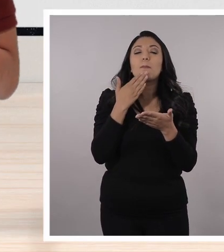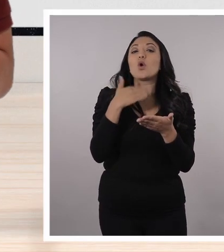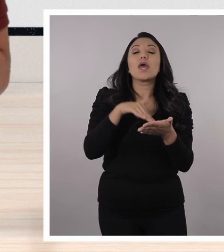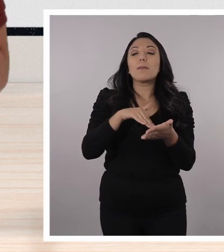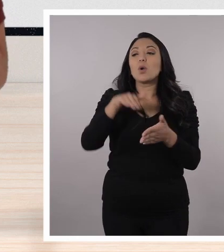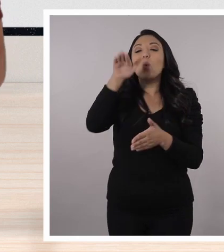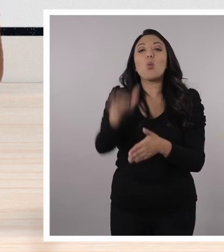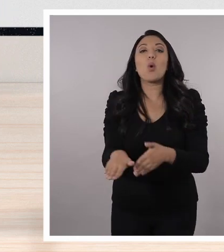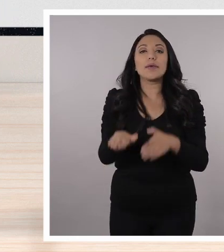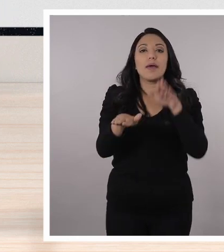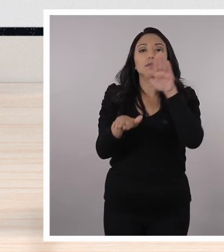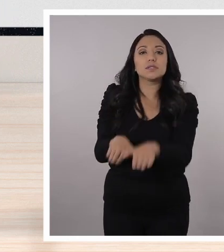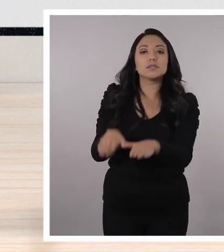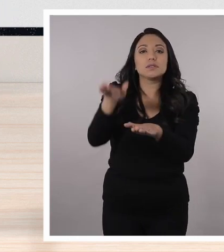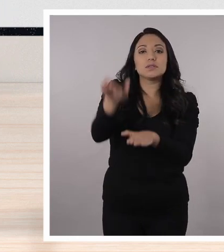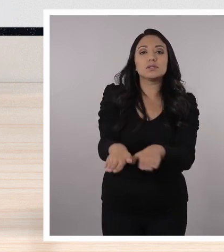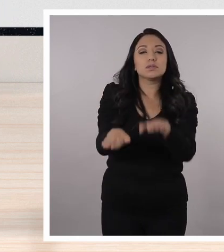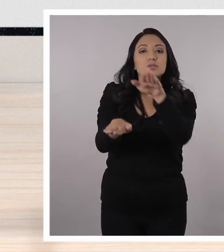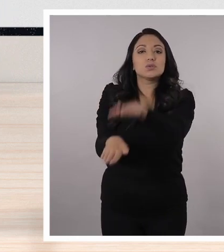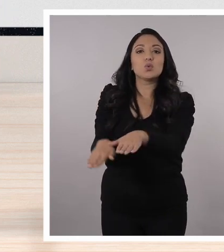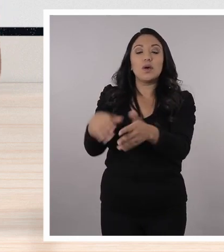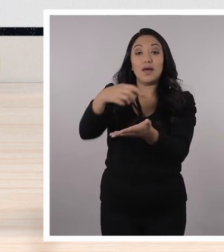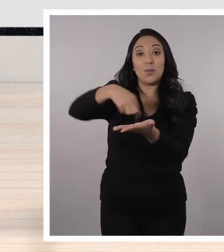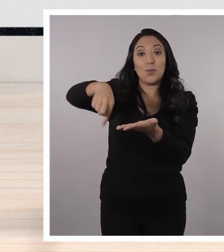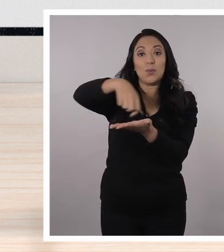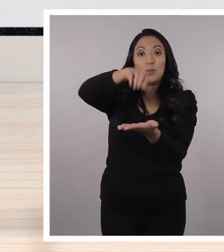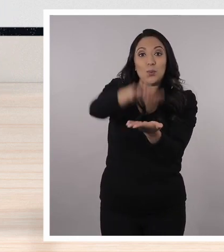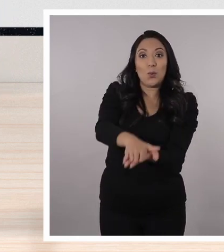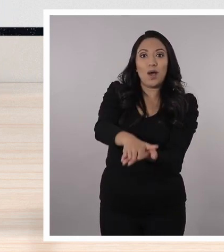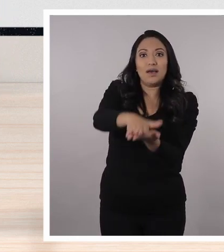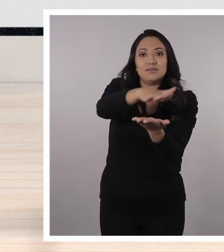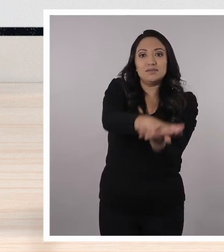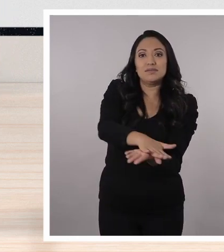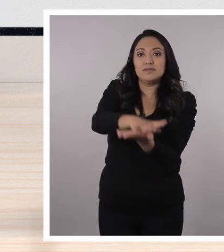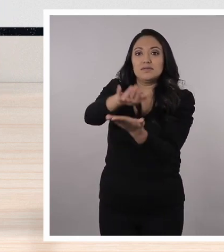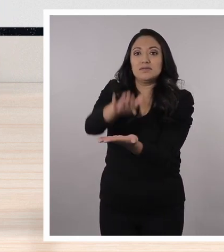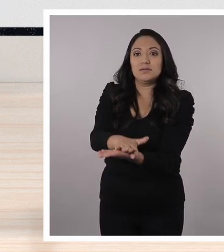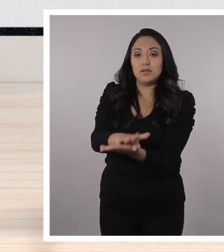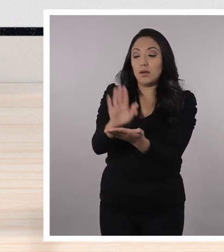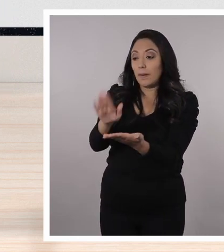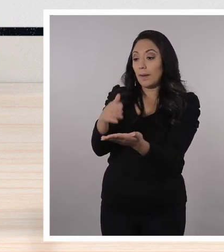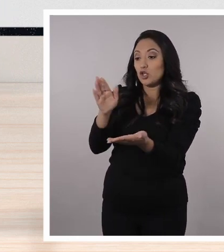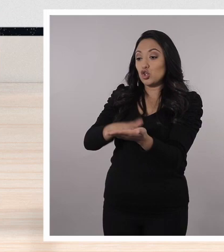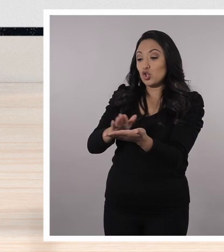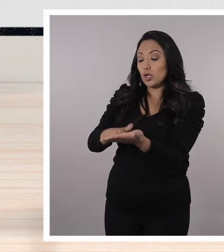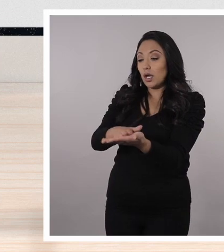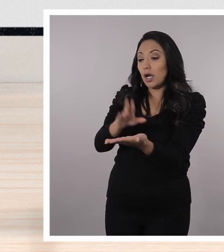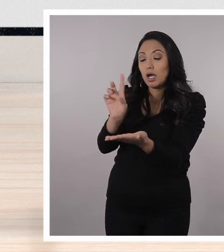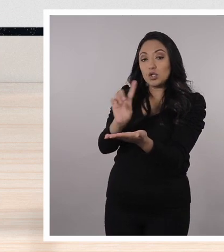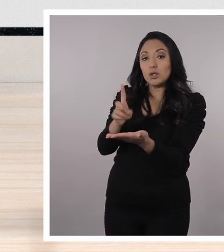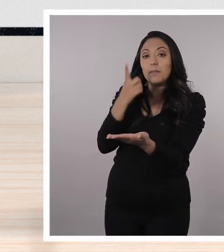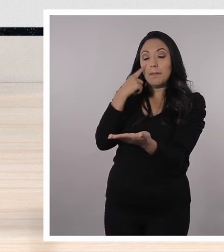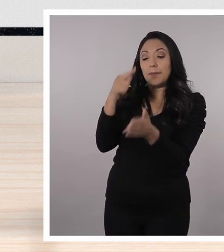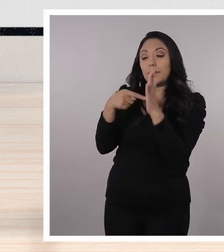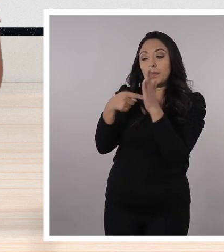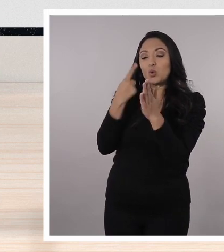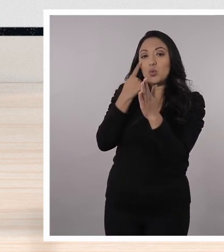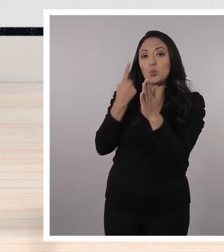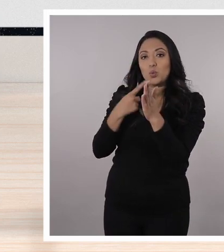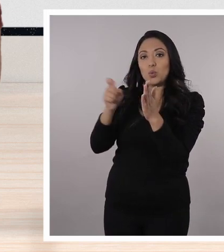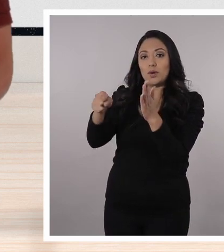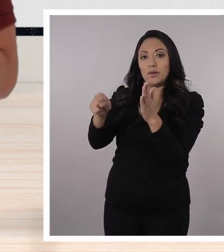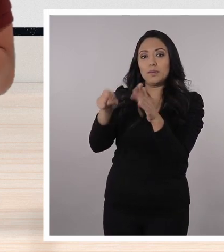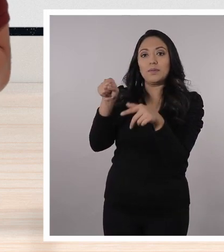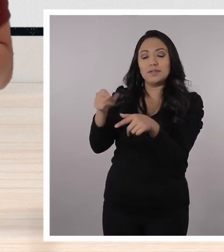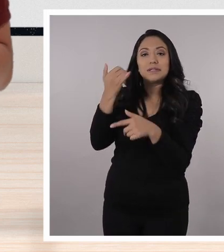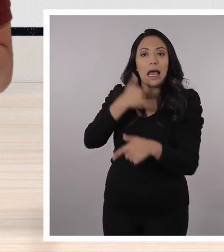una existencia viva. Por ejemplo, las huellas, que si bien no son un elemento como tal, pero dejan un rastro